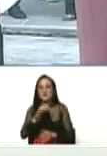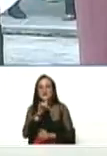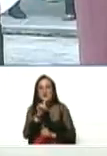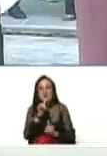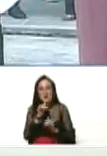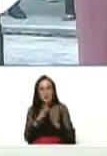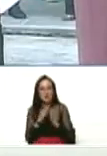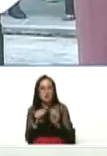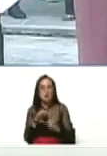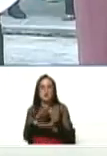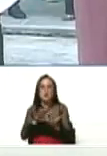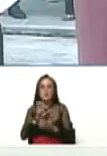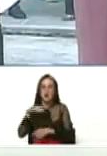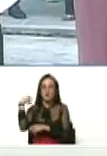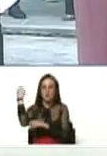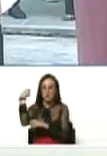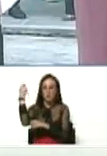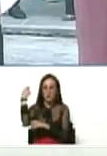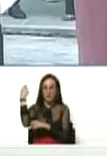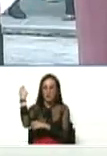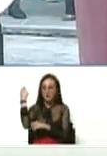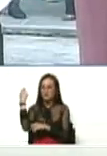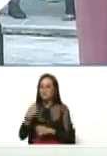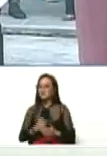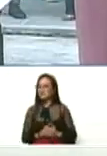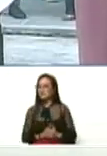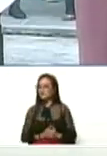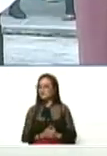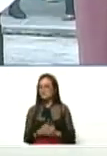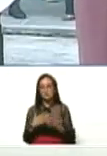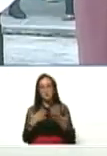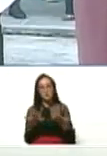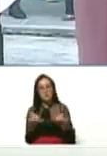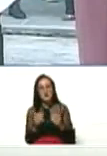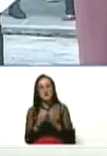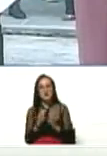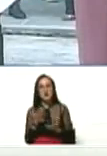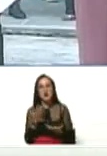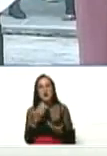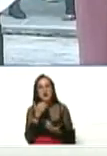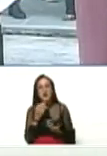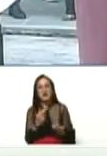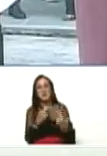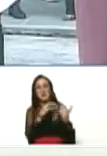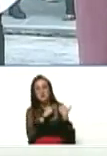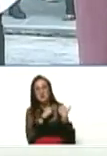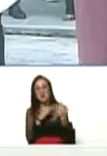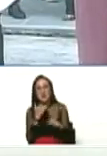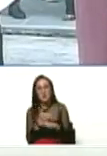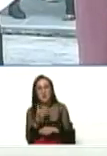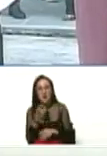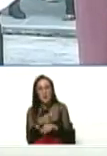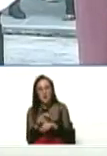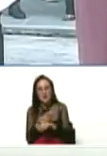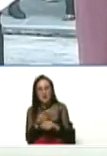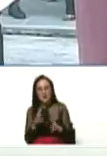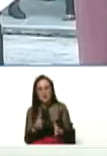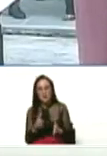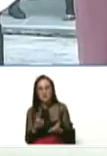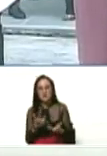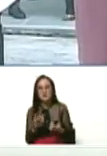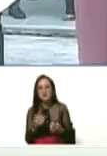todos los problemas del Apure. Yo le pido a quienes tengan responsabilidades, así como Piñate, de gobernador, que